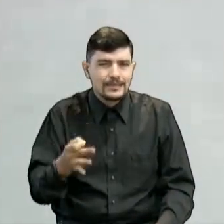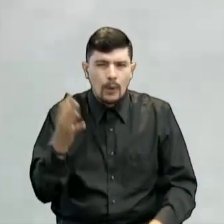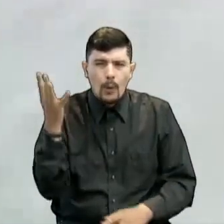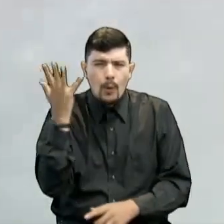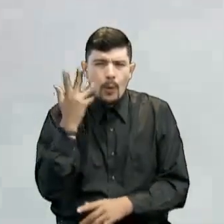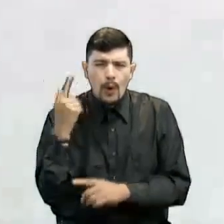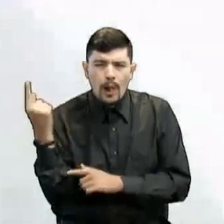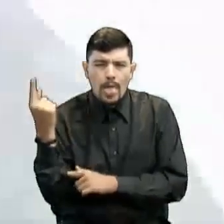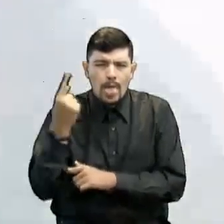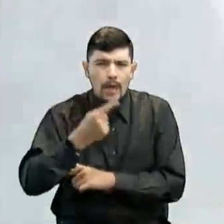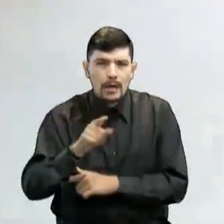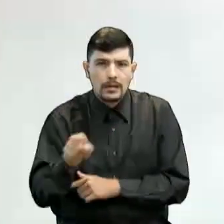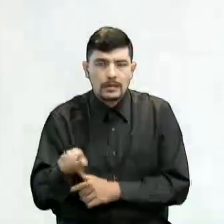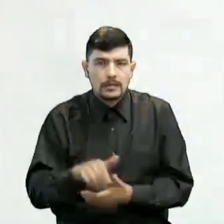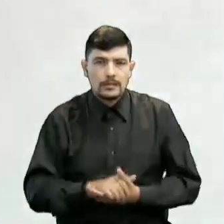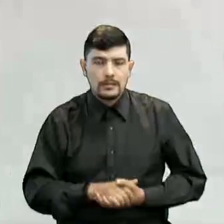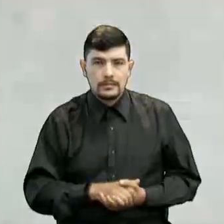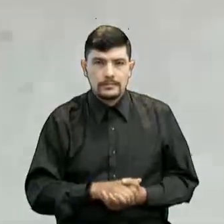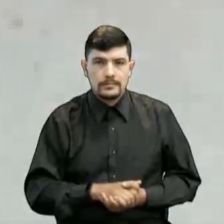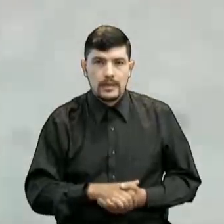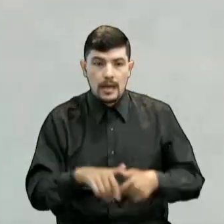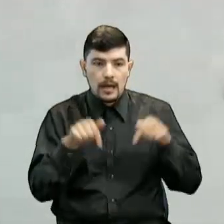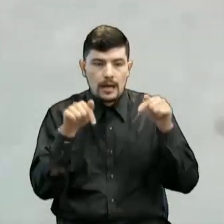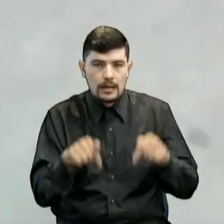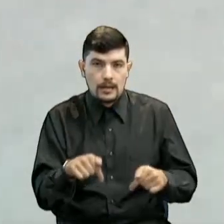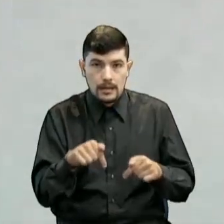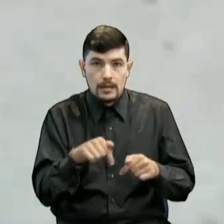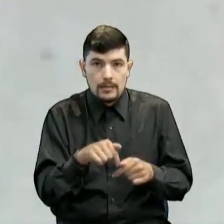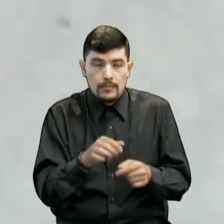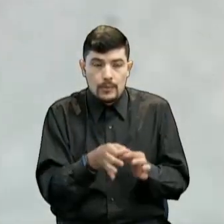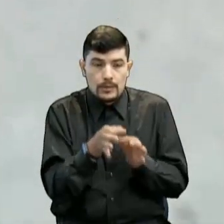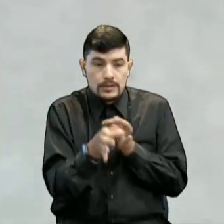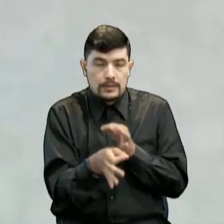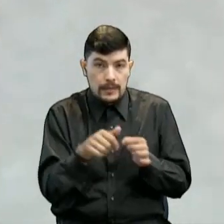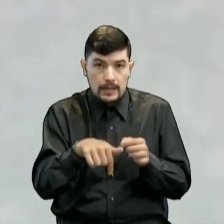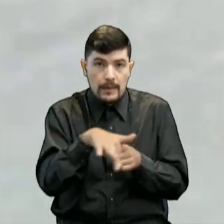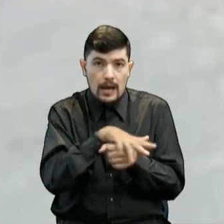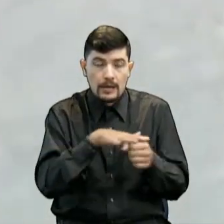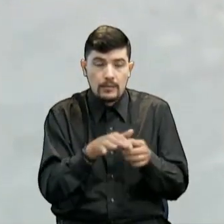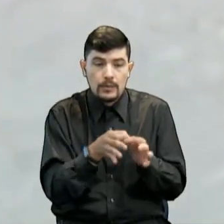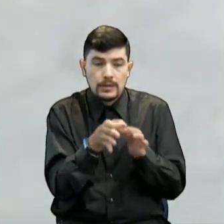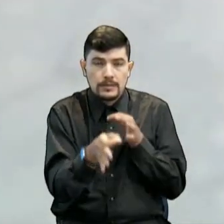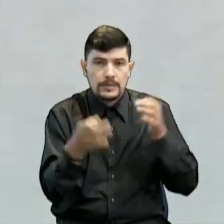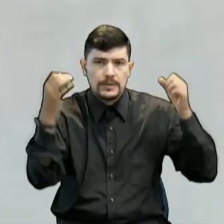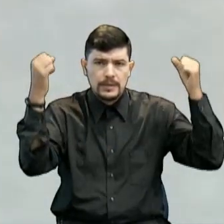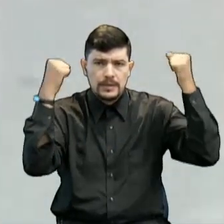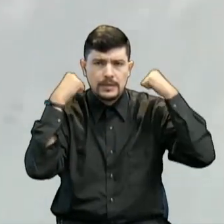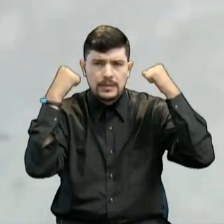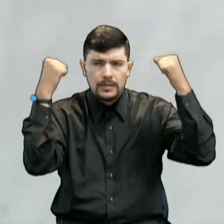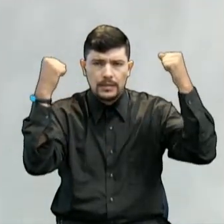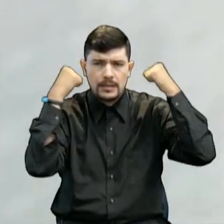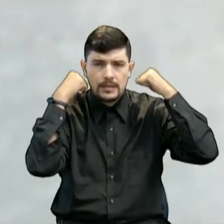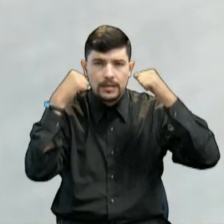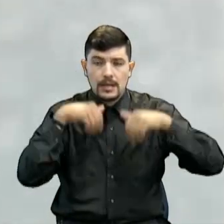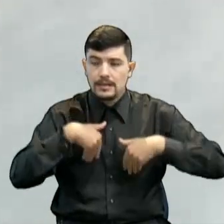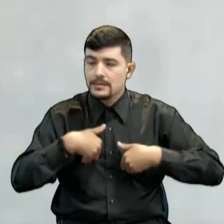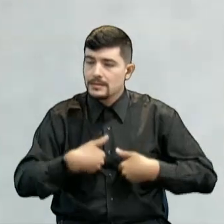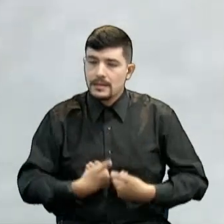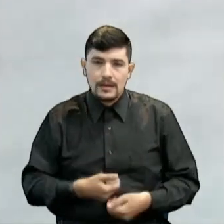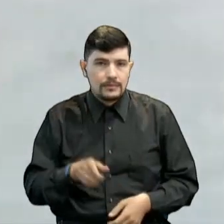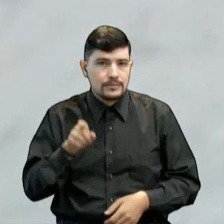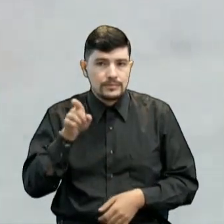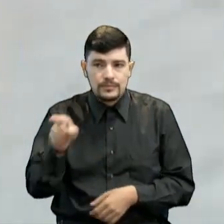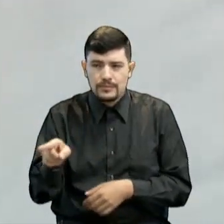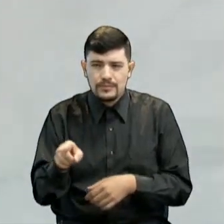Residentes de Piedecuesta, estamos cansados del ruido que hacen tan